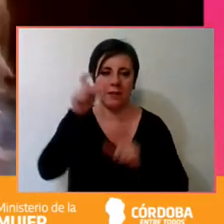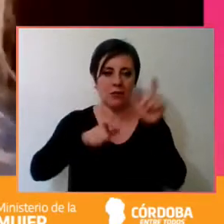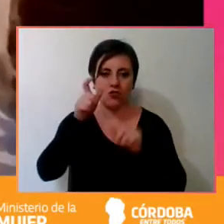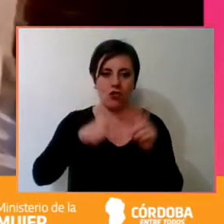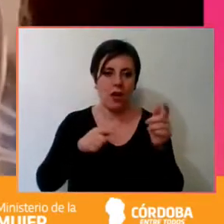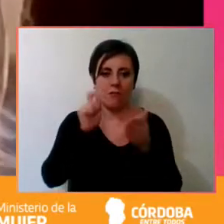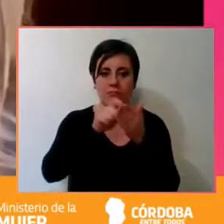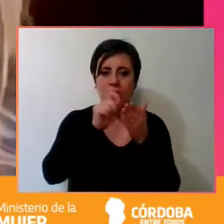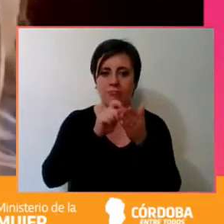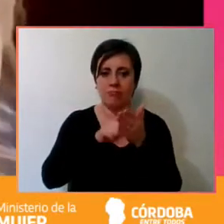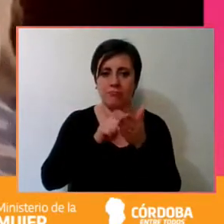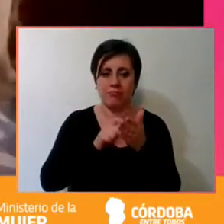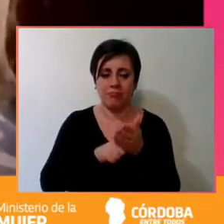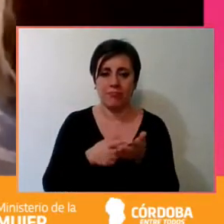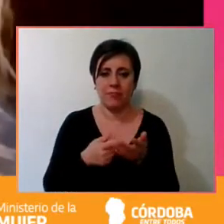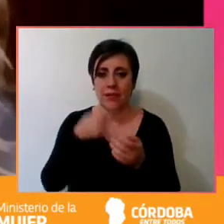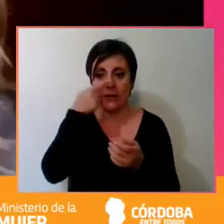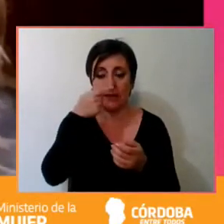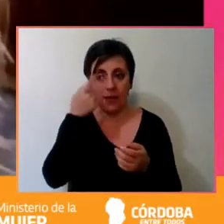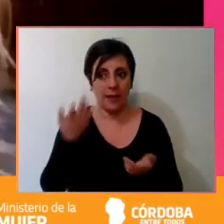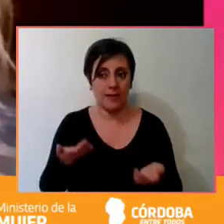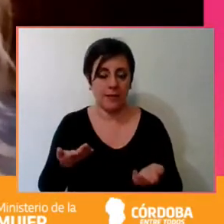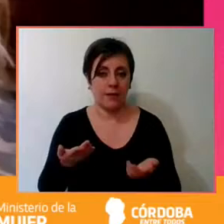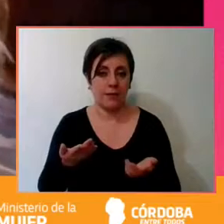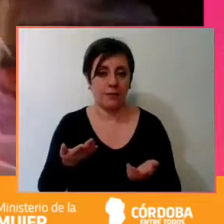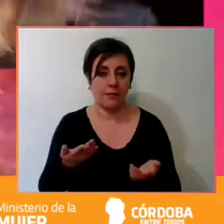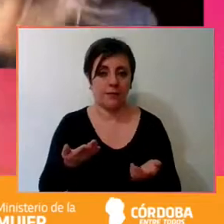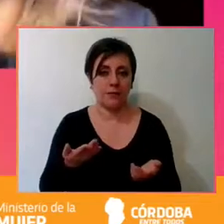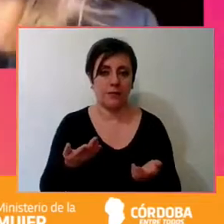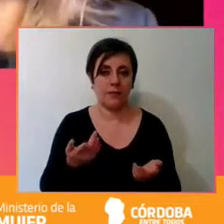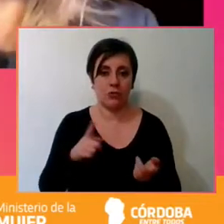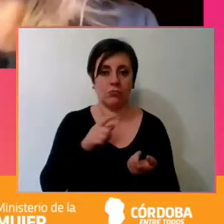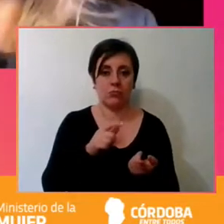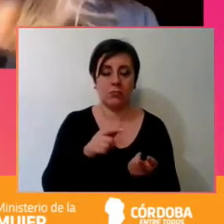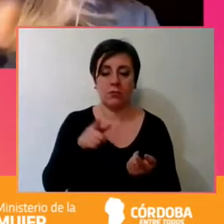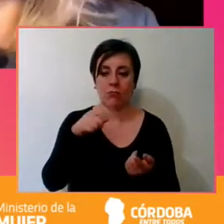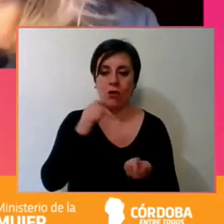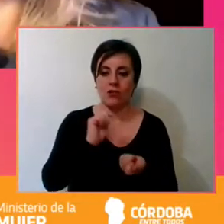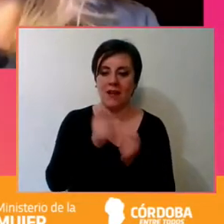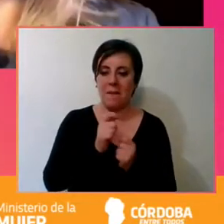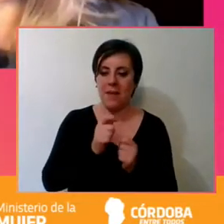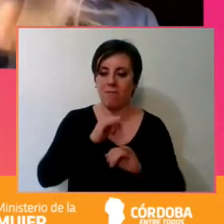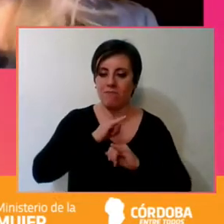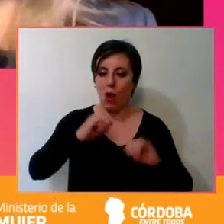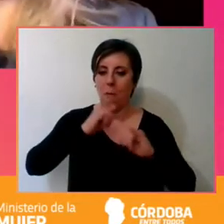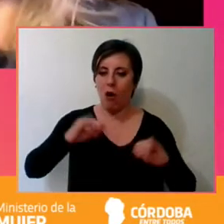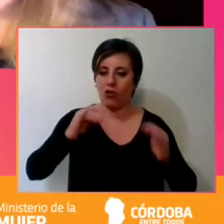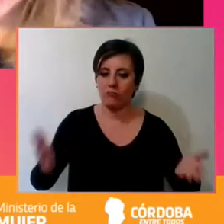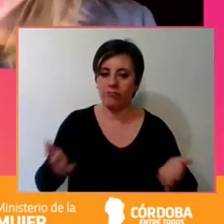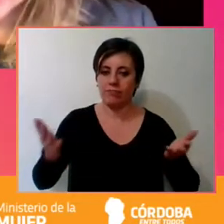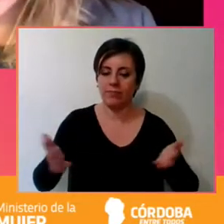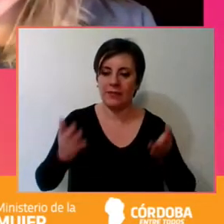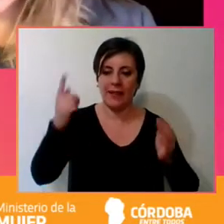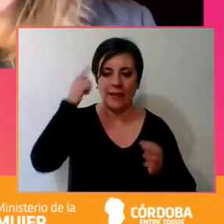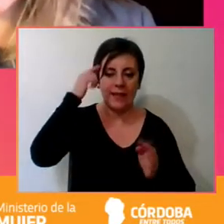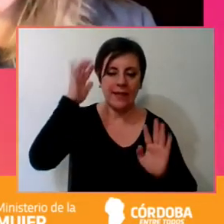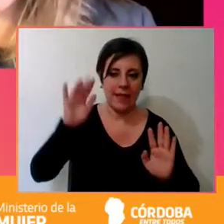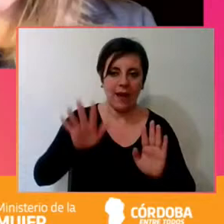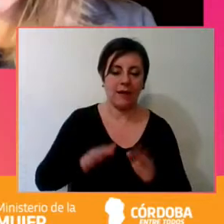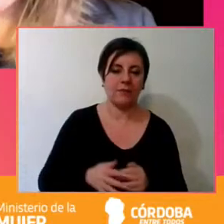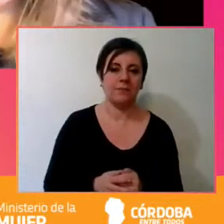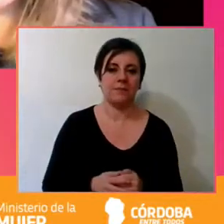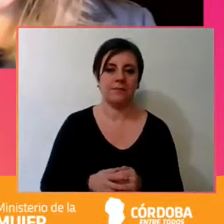da cuenta de que les interesa y que se convierten en promotores de esta lógica. Y por eso